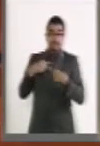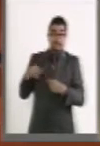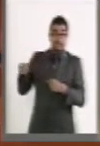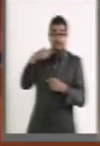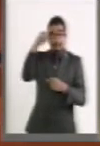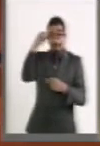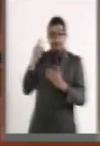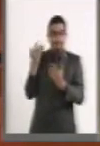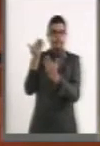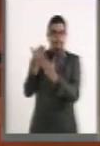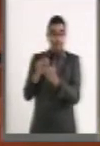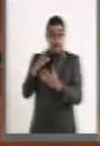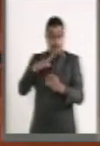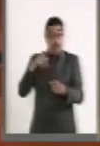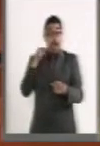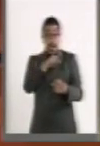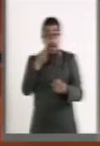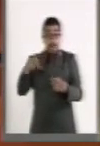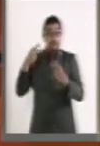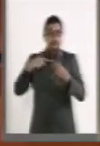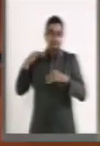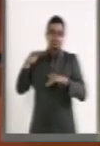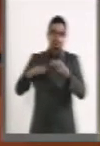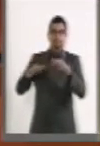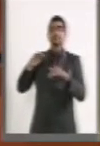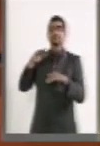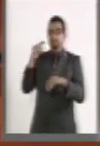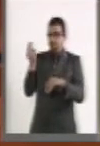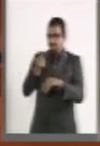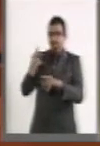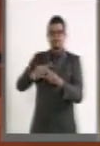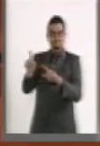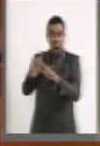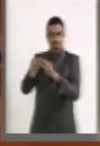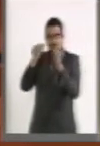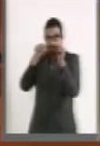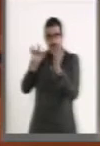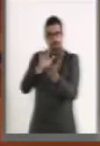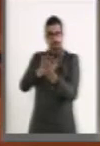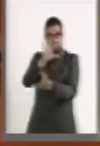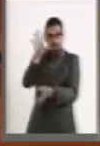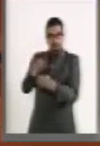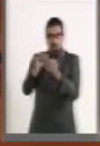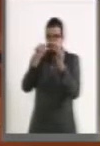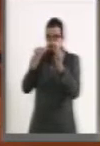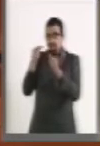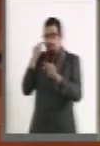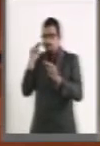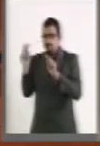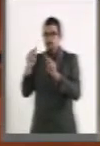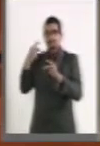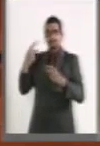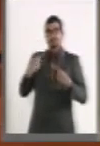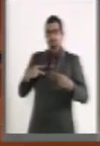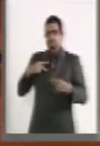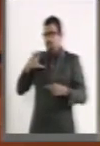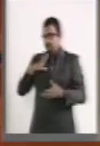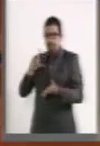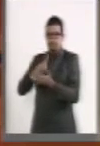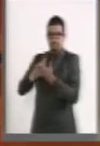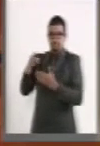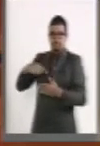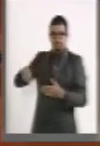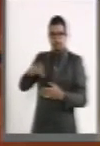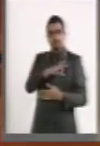de la existencia de personas con mayores necesidades que deben ser asistidas, a la visualización de sujetos con derechos